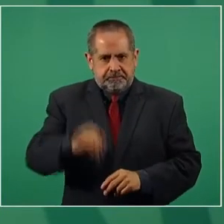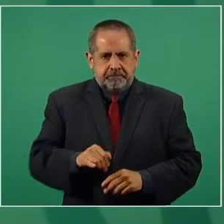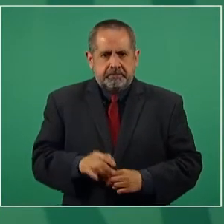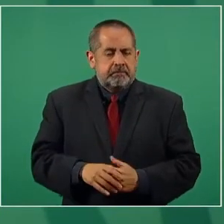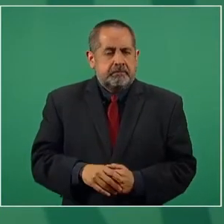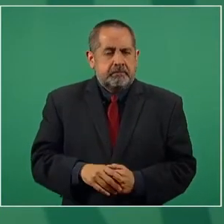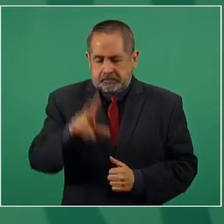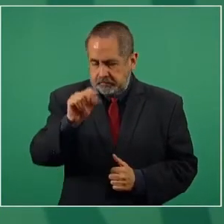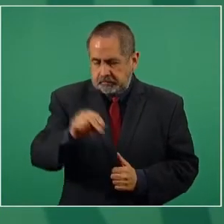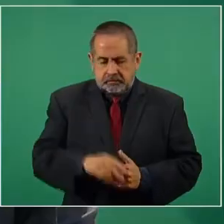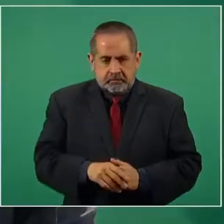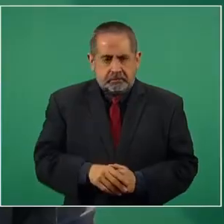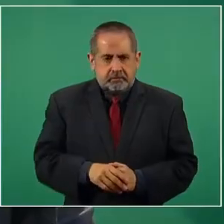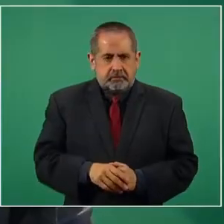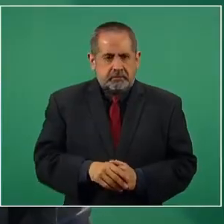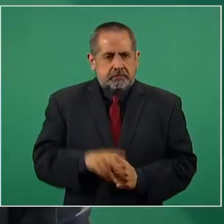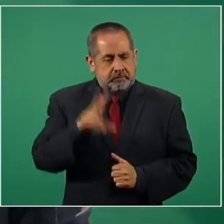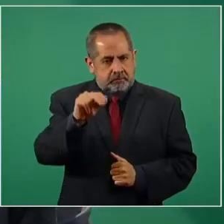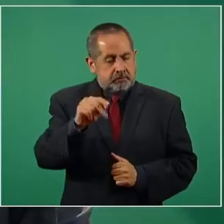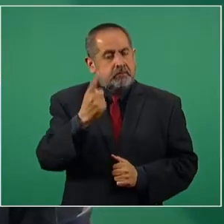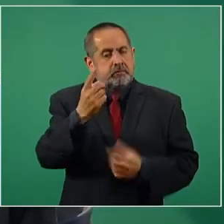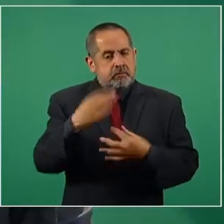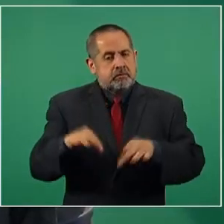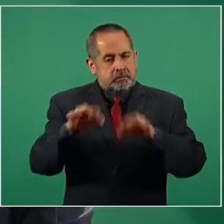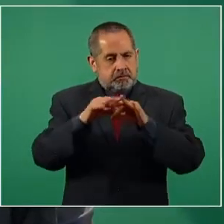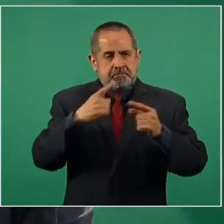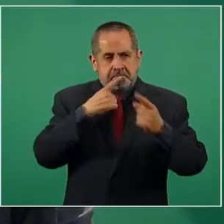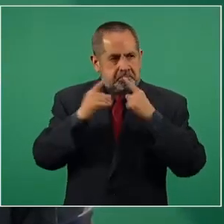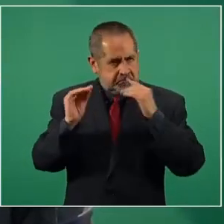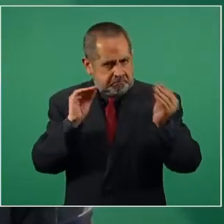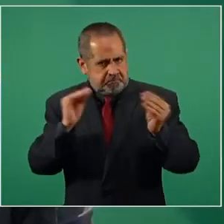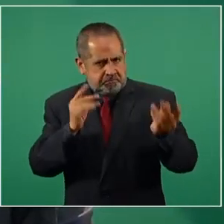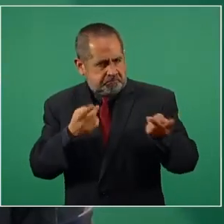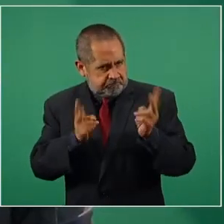No. Pero sí es importante el debate.